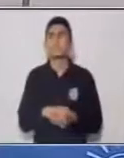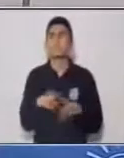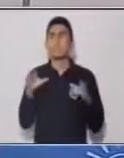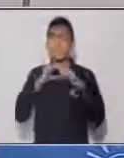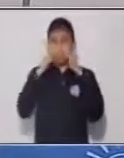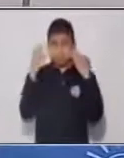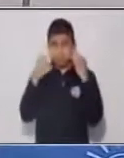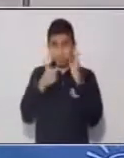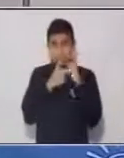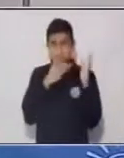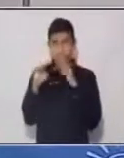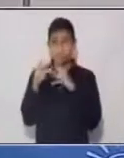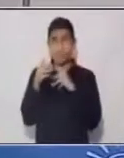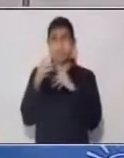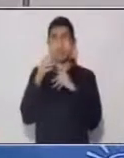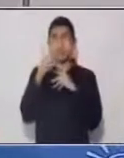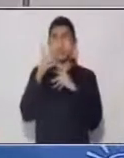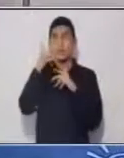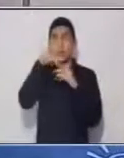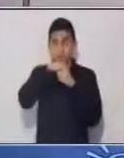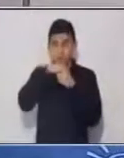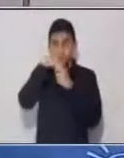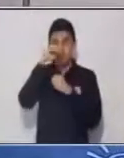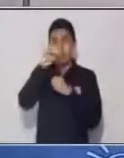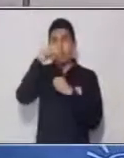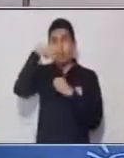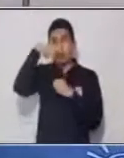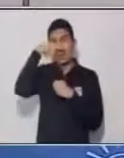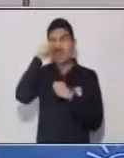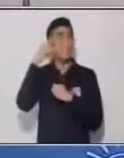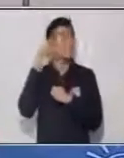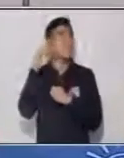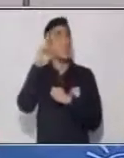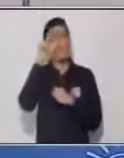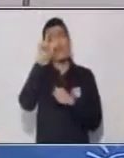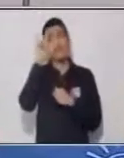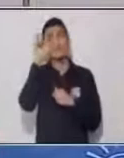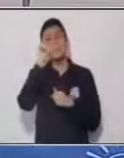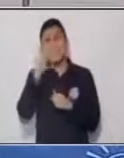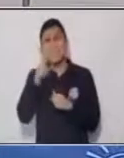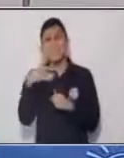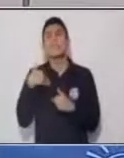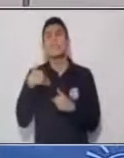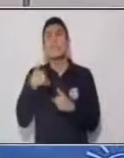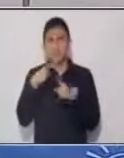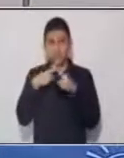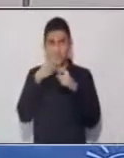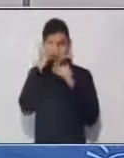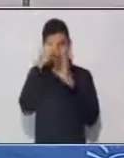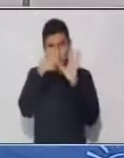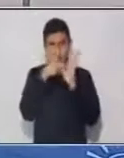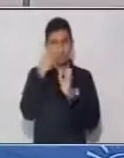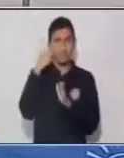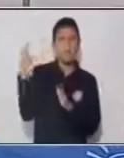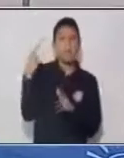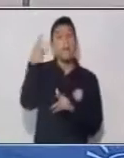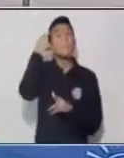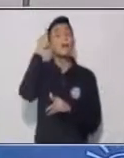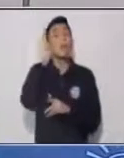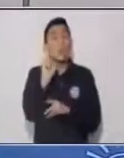Entonces, las integrales inmediatas tienen los siguientes teoremas. Para